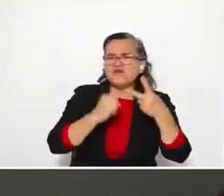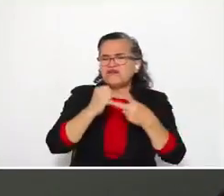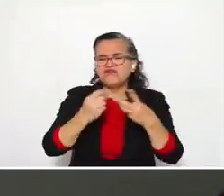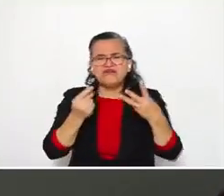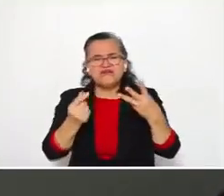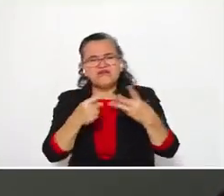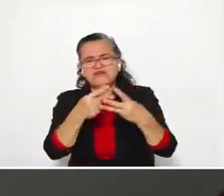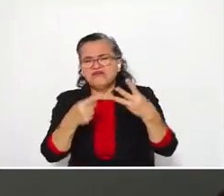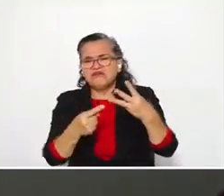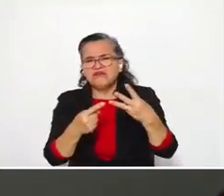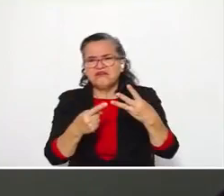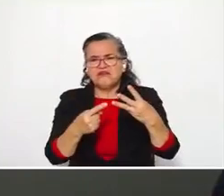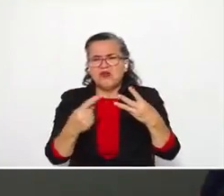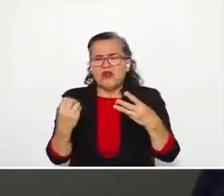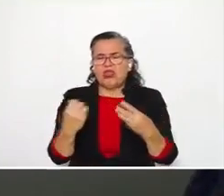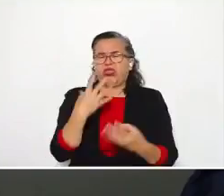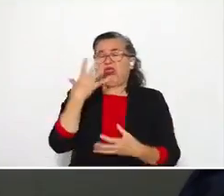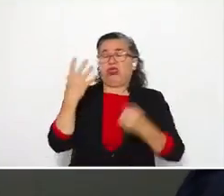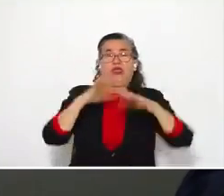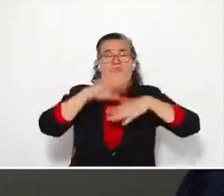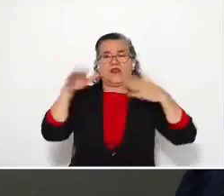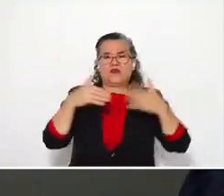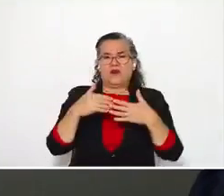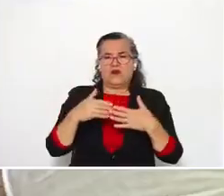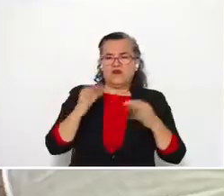dinero, o era familia real o no.